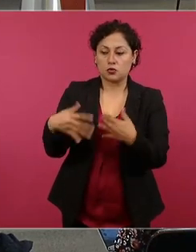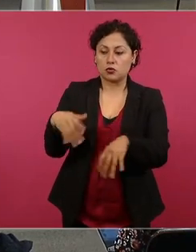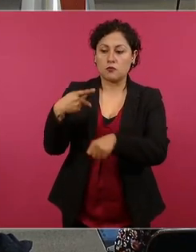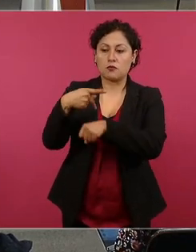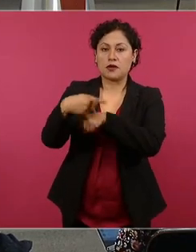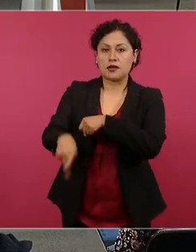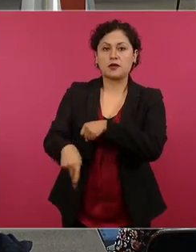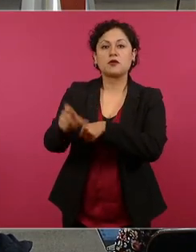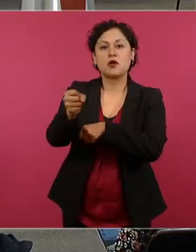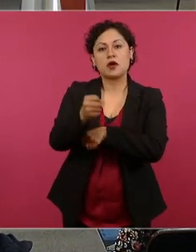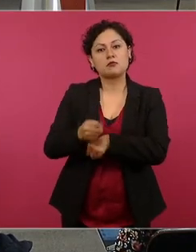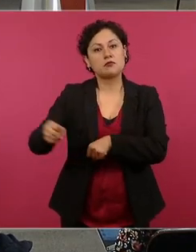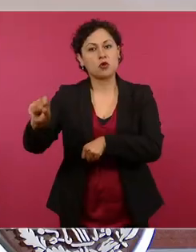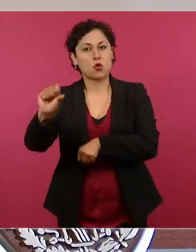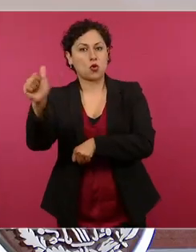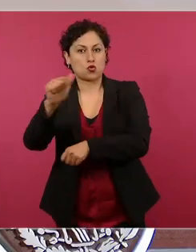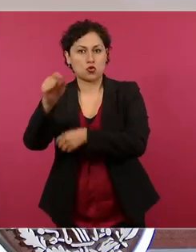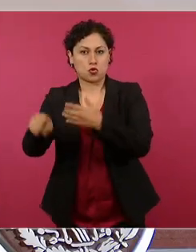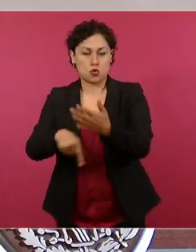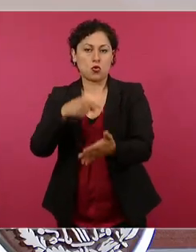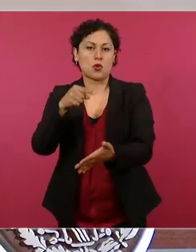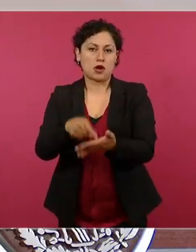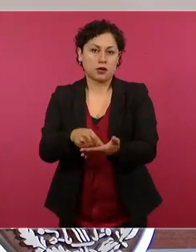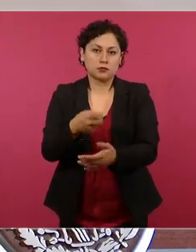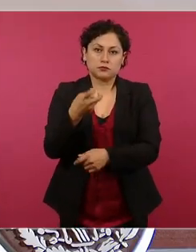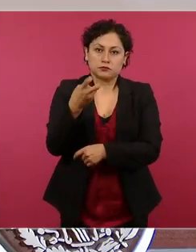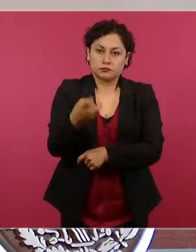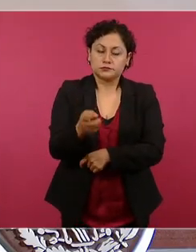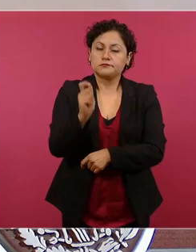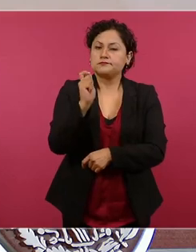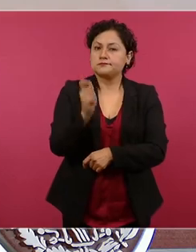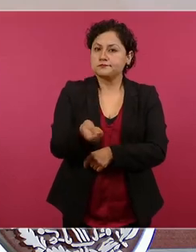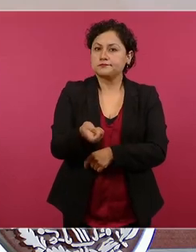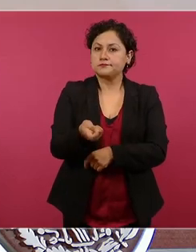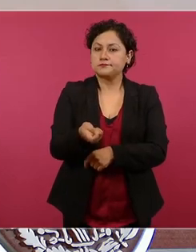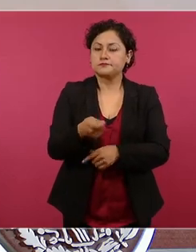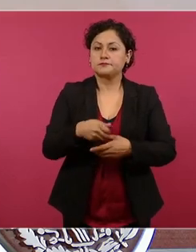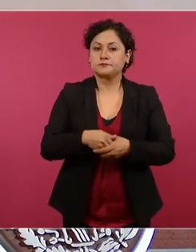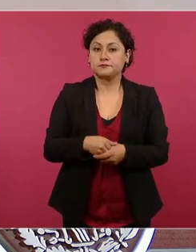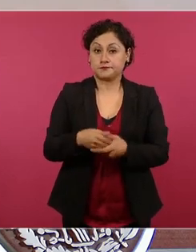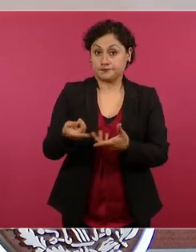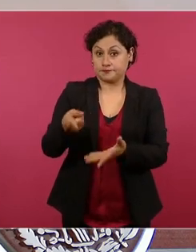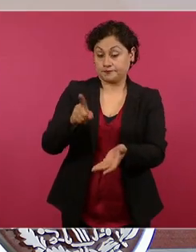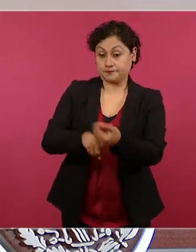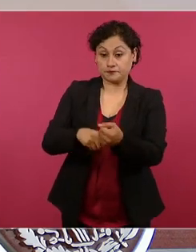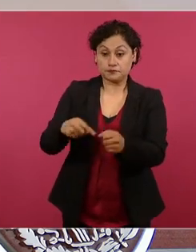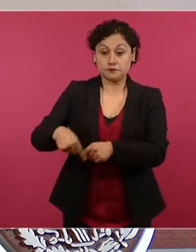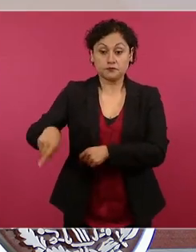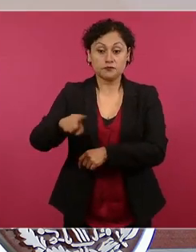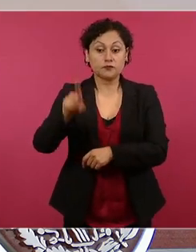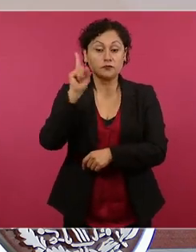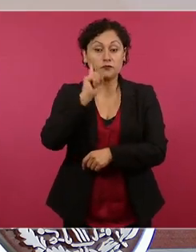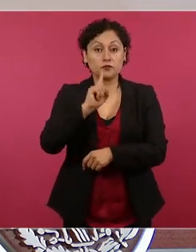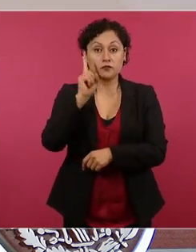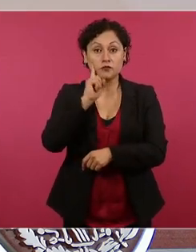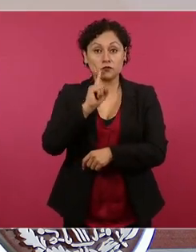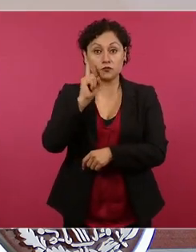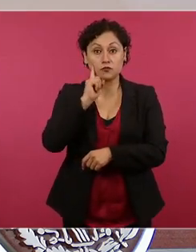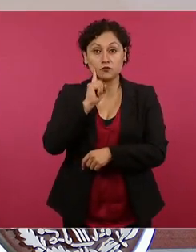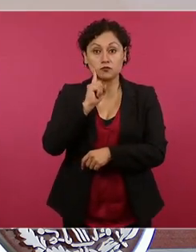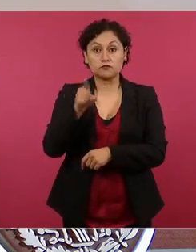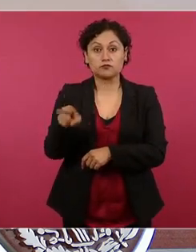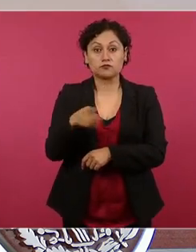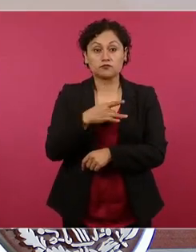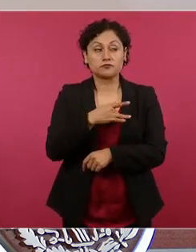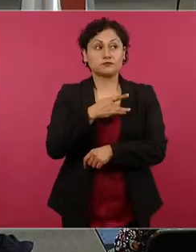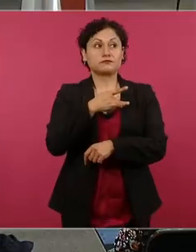peligrosidad. Lo que ha significado que las internas se sientan abandonadas